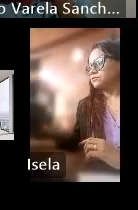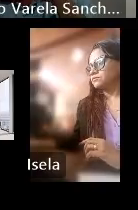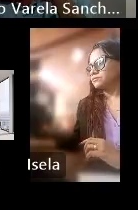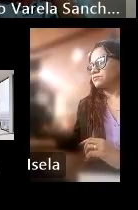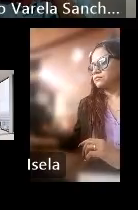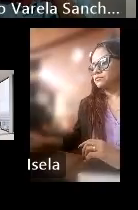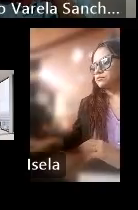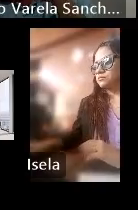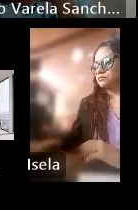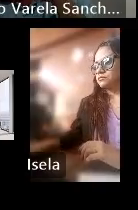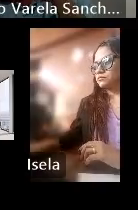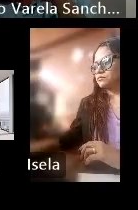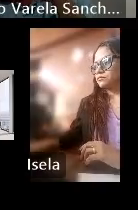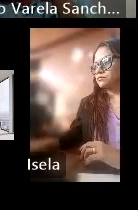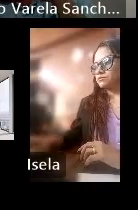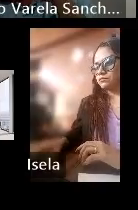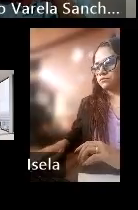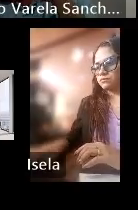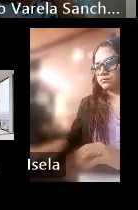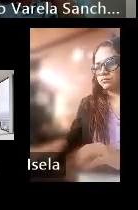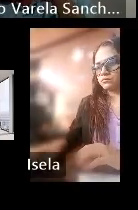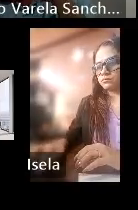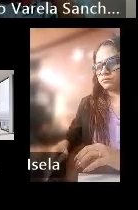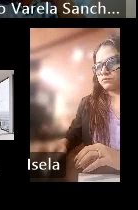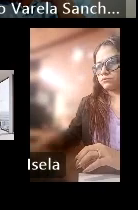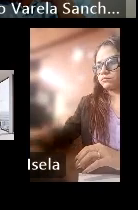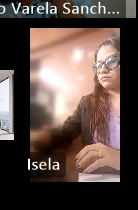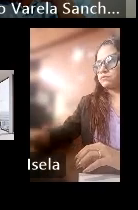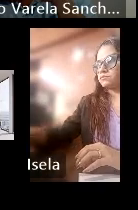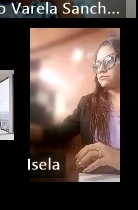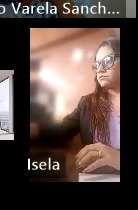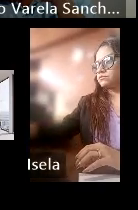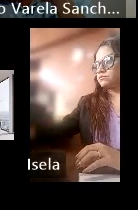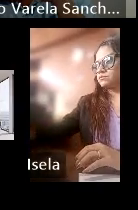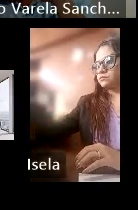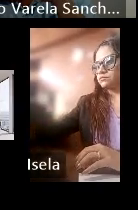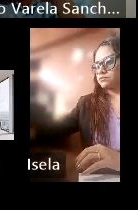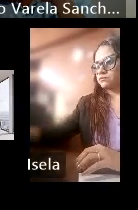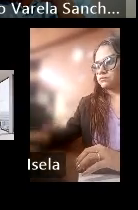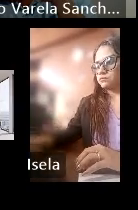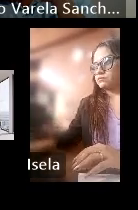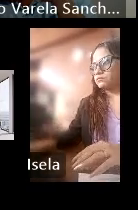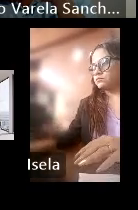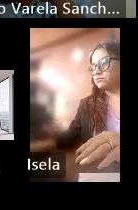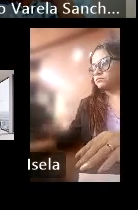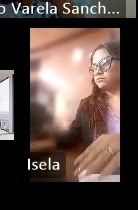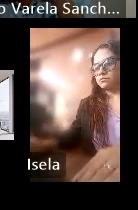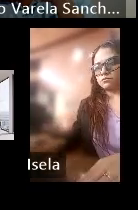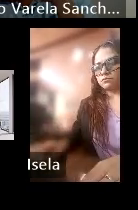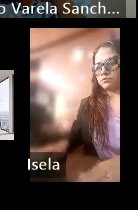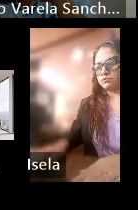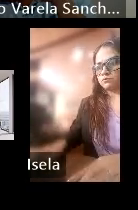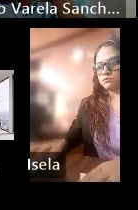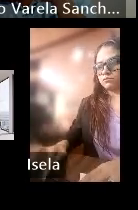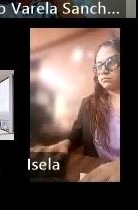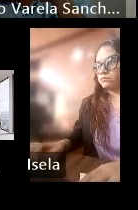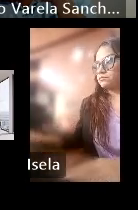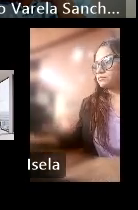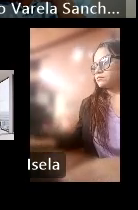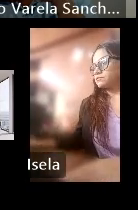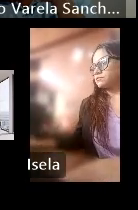hemos manoseado demasiado el término de allá acéptalo,